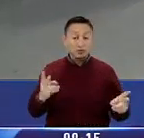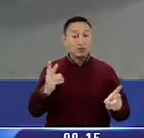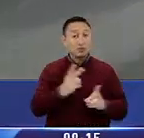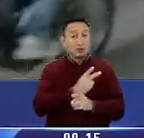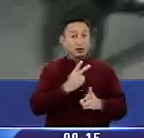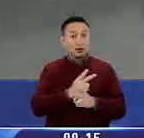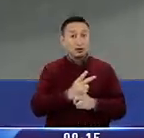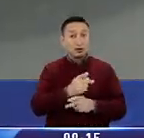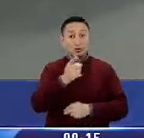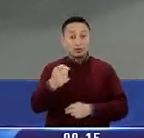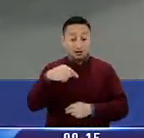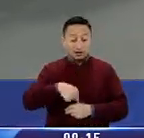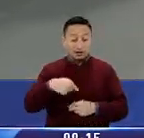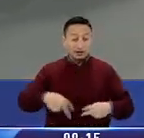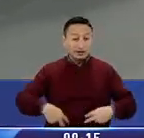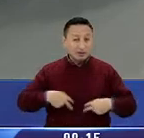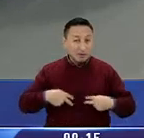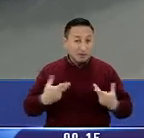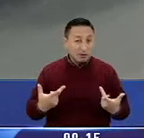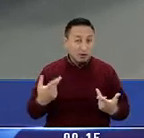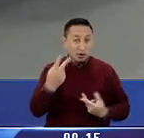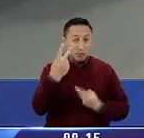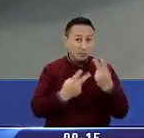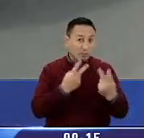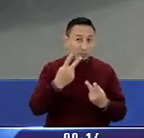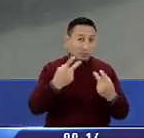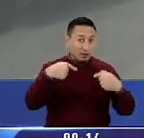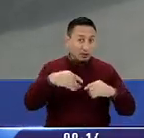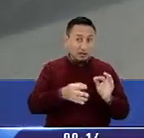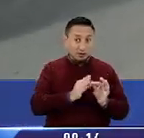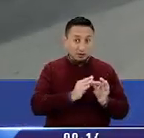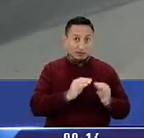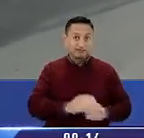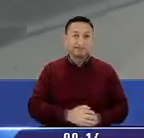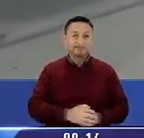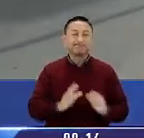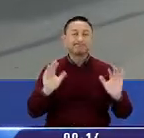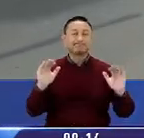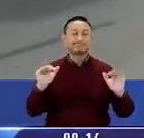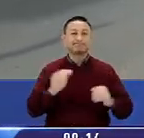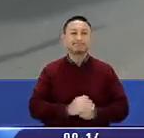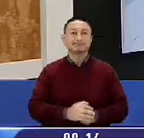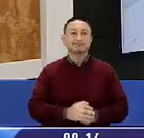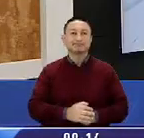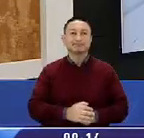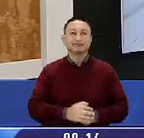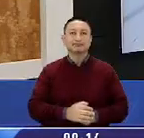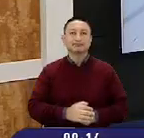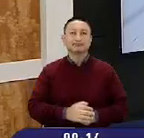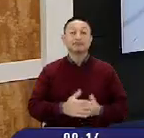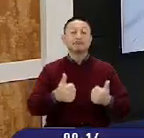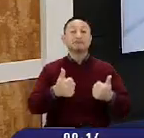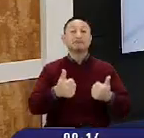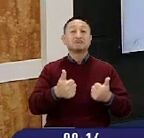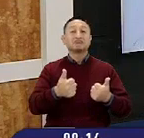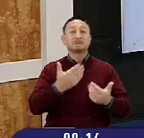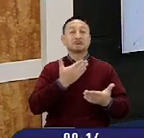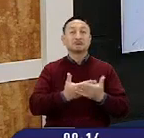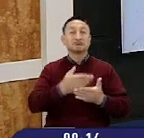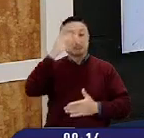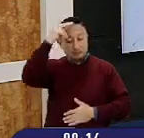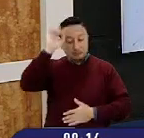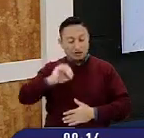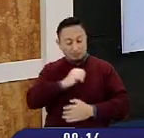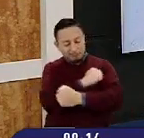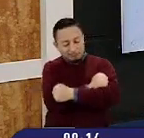si usted vive en la parroquia o viene a visitar la parroquia, que también es turística. Nos despedimos con esta información. Buenos días. Muy bien, gracias, mi querida Prisa Bracito.